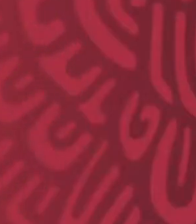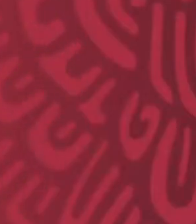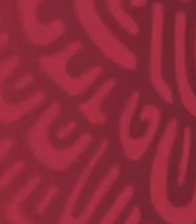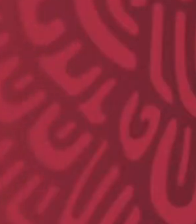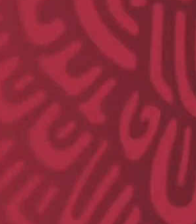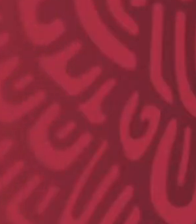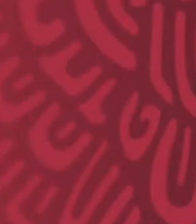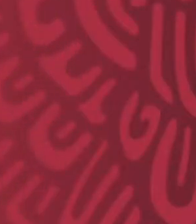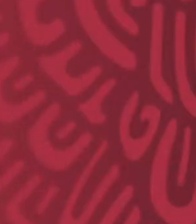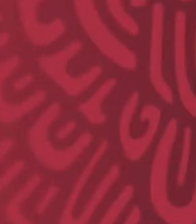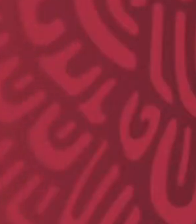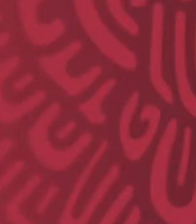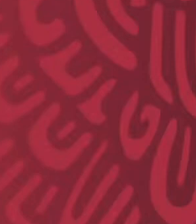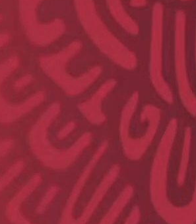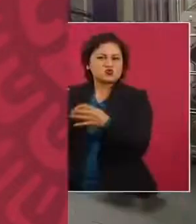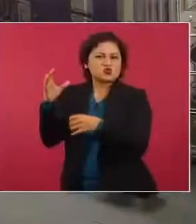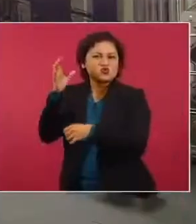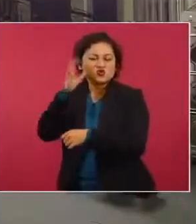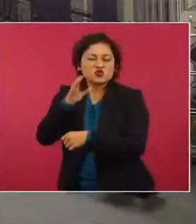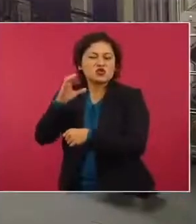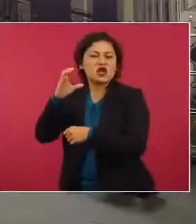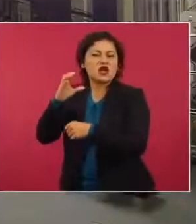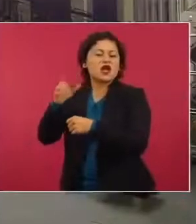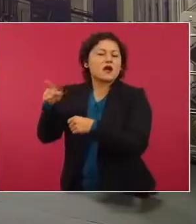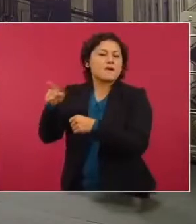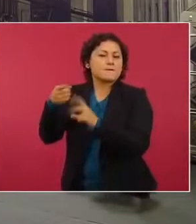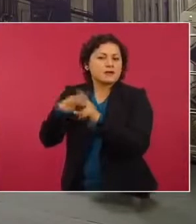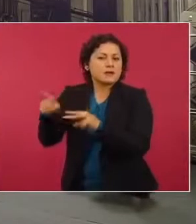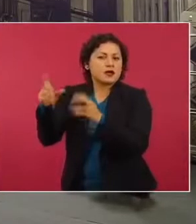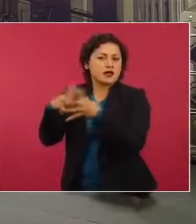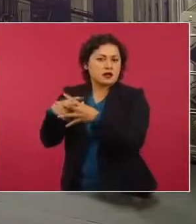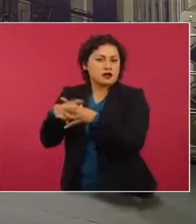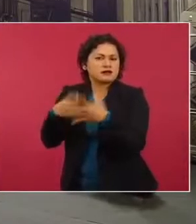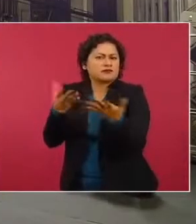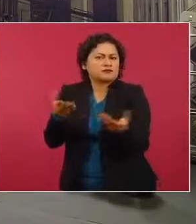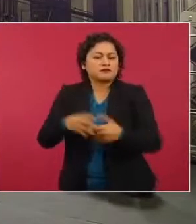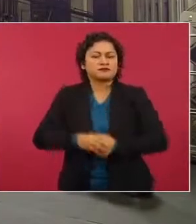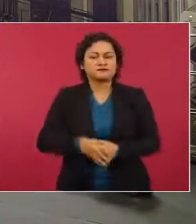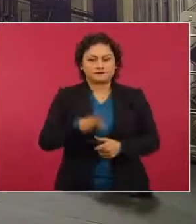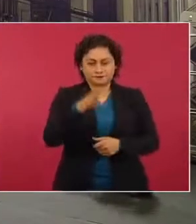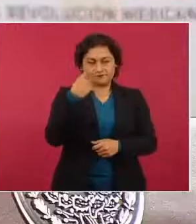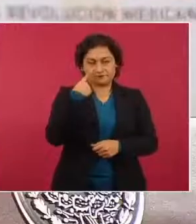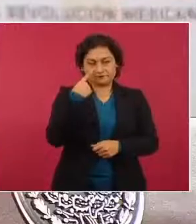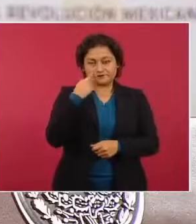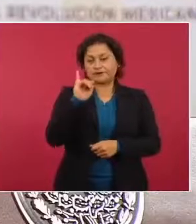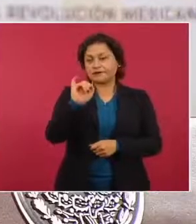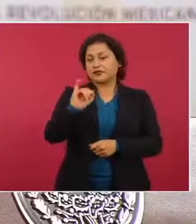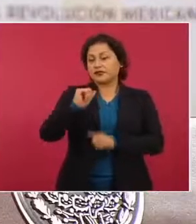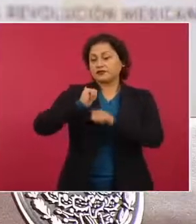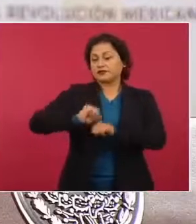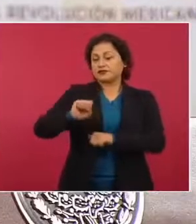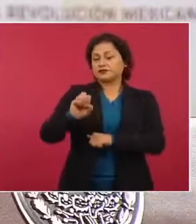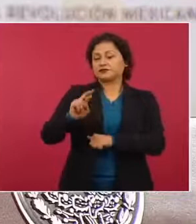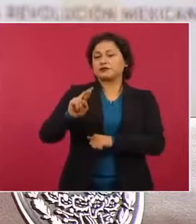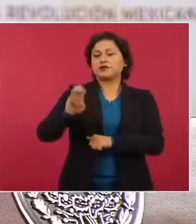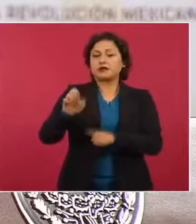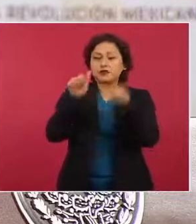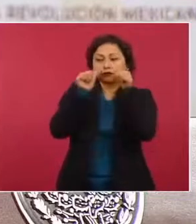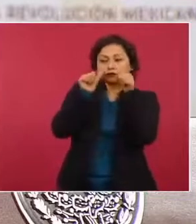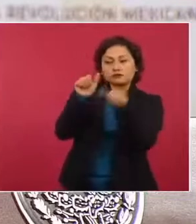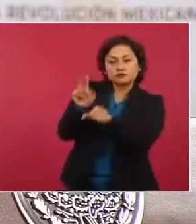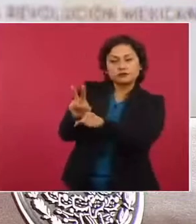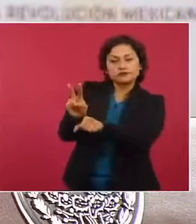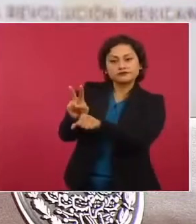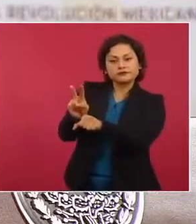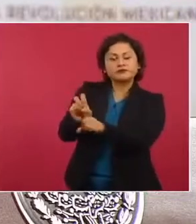pueblos. Pues está pendiente la Secretaría de Relaciones Exteriores y también el Consejo de Seguridad de la